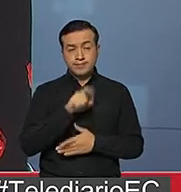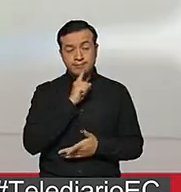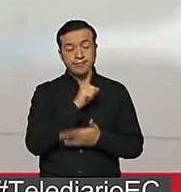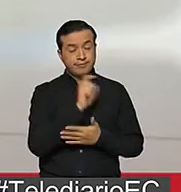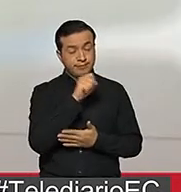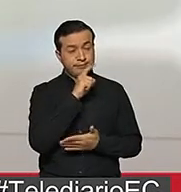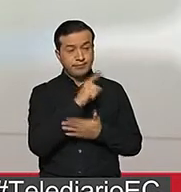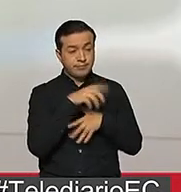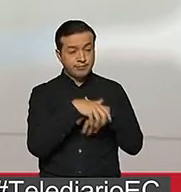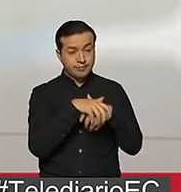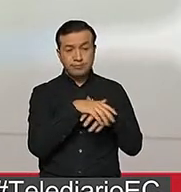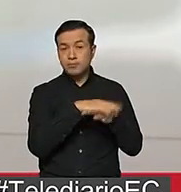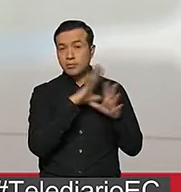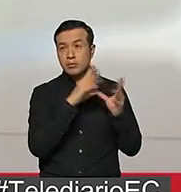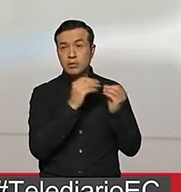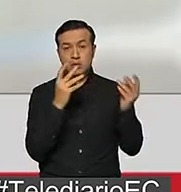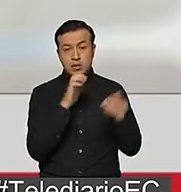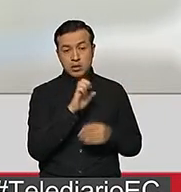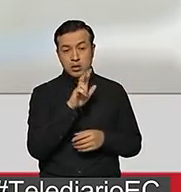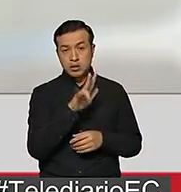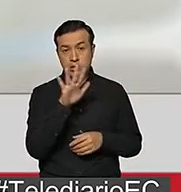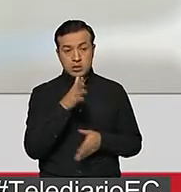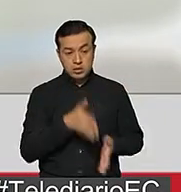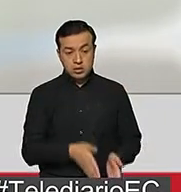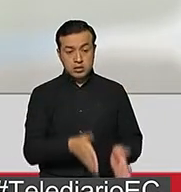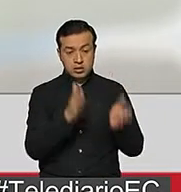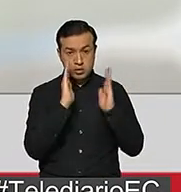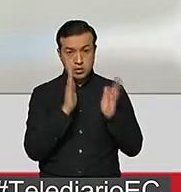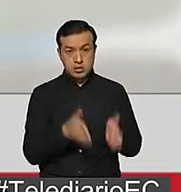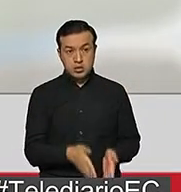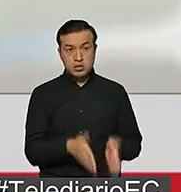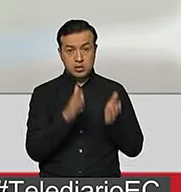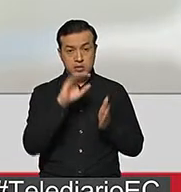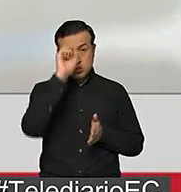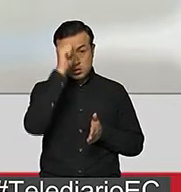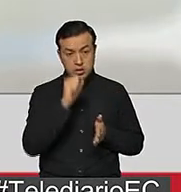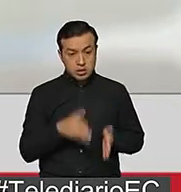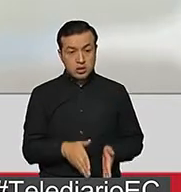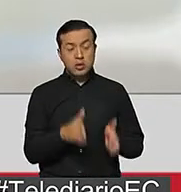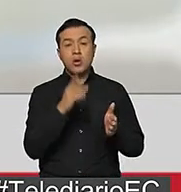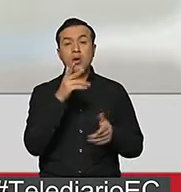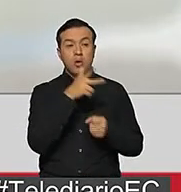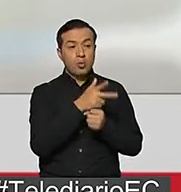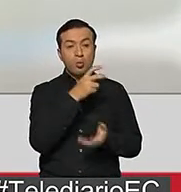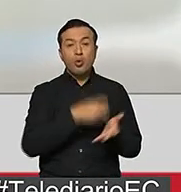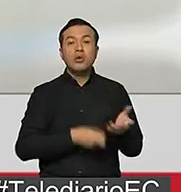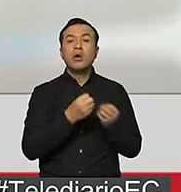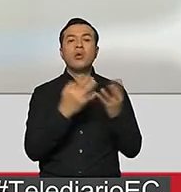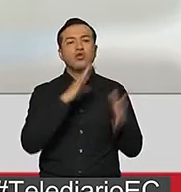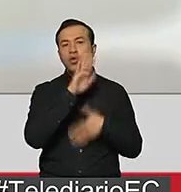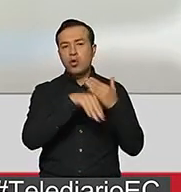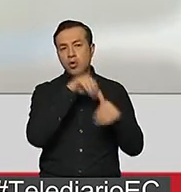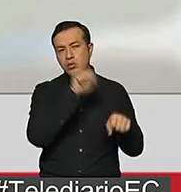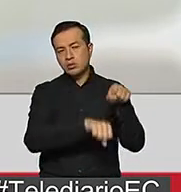sufrimos casi por lo menos de 35 en el en el sector de la sierra central sufrimos la destrucción de todos estos